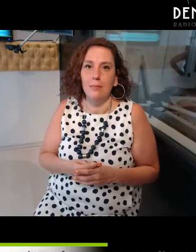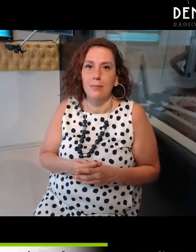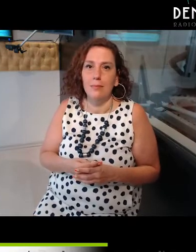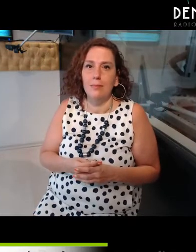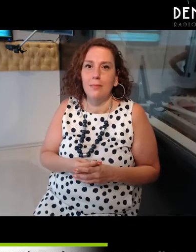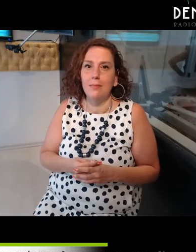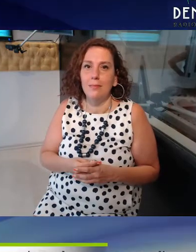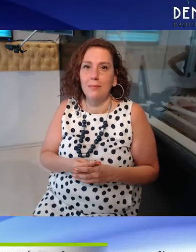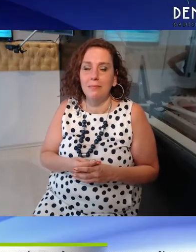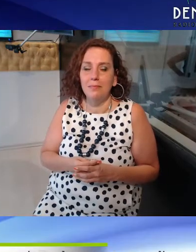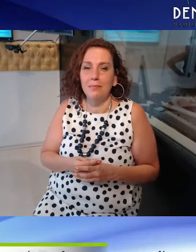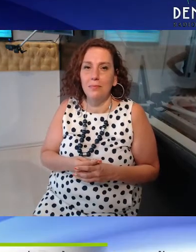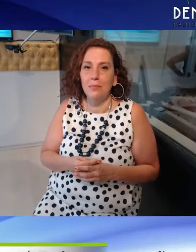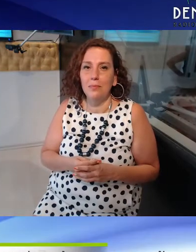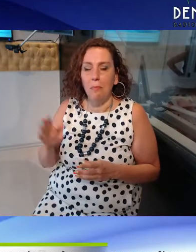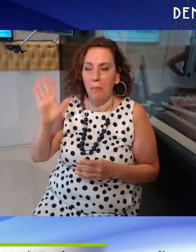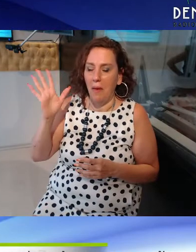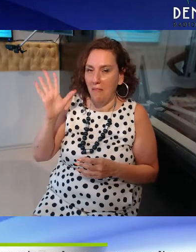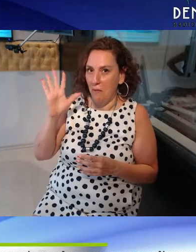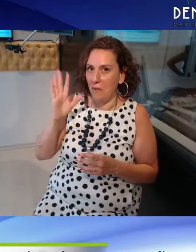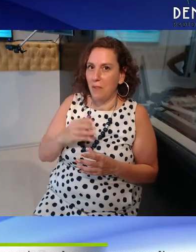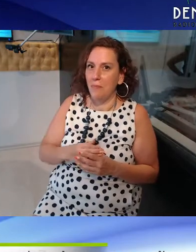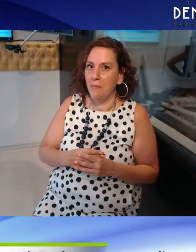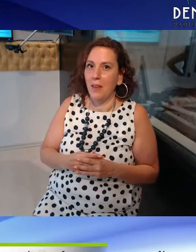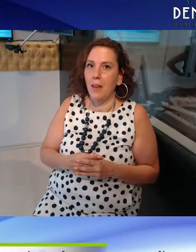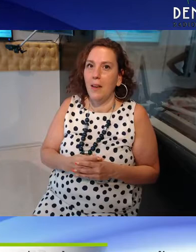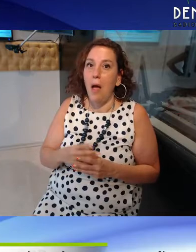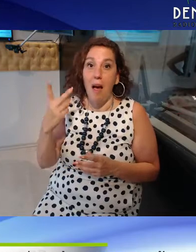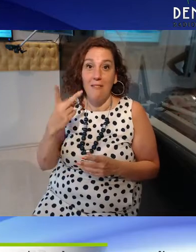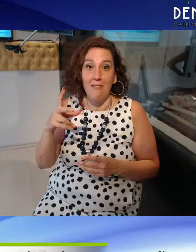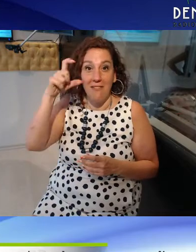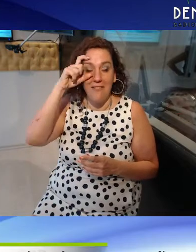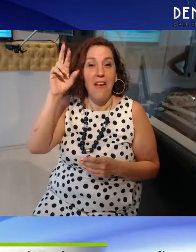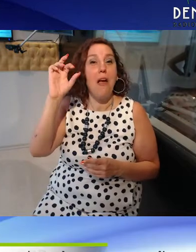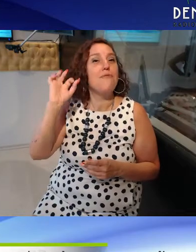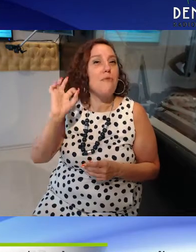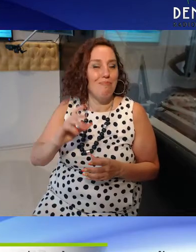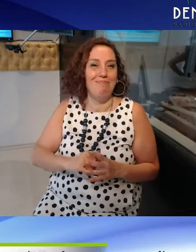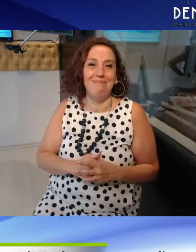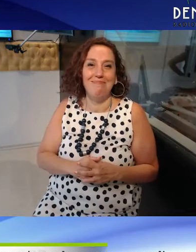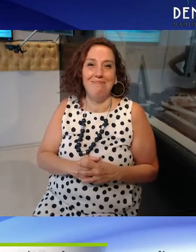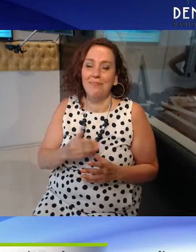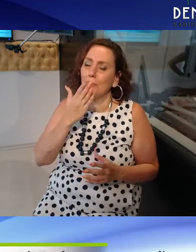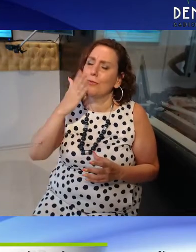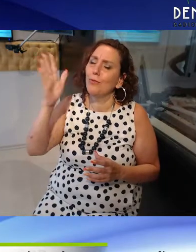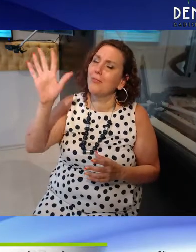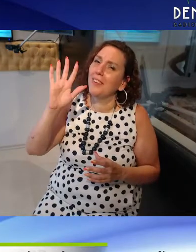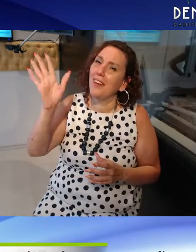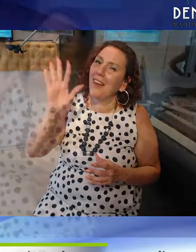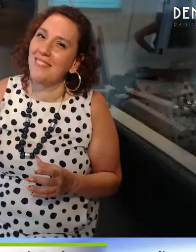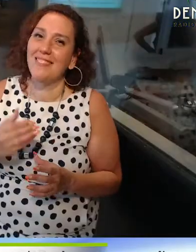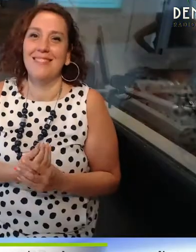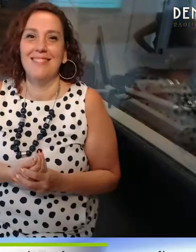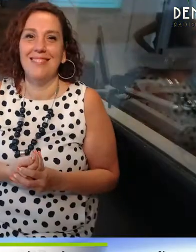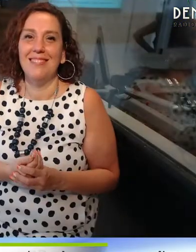Quiero el saludo para Vero. Para Vero. A Vero ya le mandamos saludo como 3 veces hoy. Esperemos que esté mirando. Así